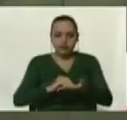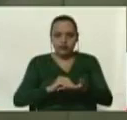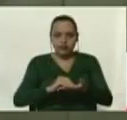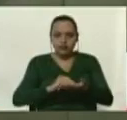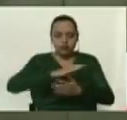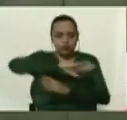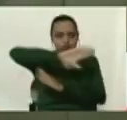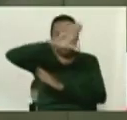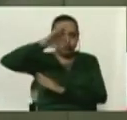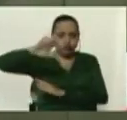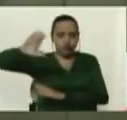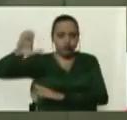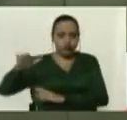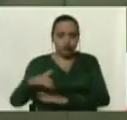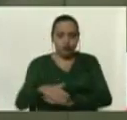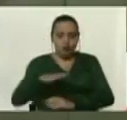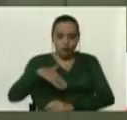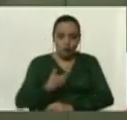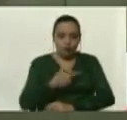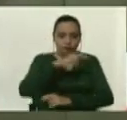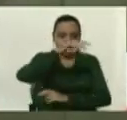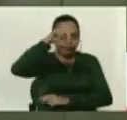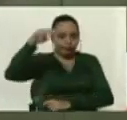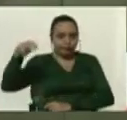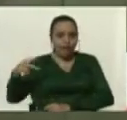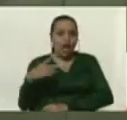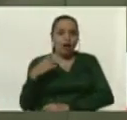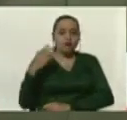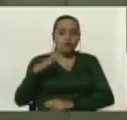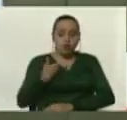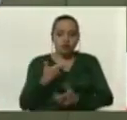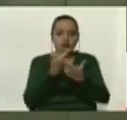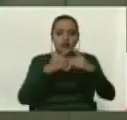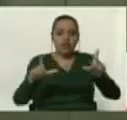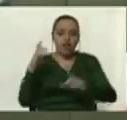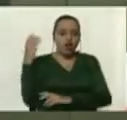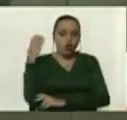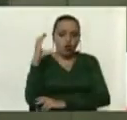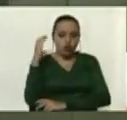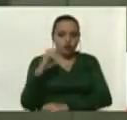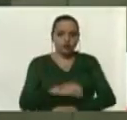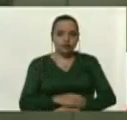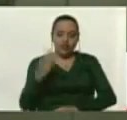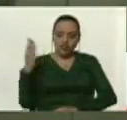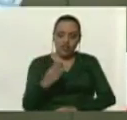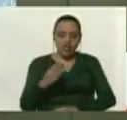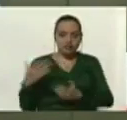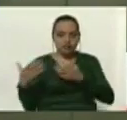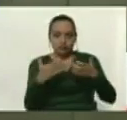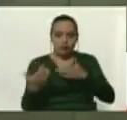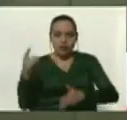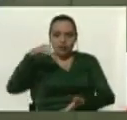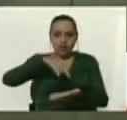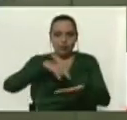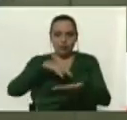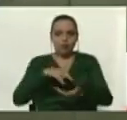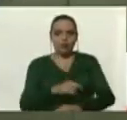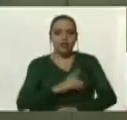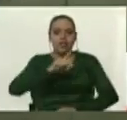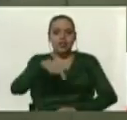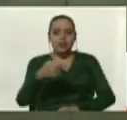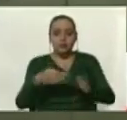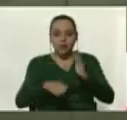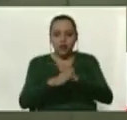más altos para libertar a Colombia, la Nueva Granada, venir al combate de Carabobo y luego ir